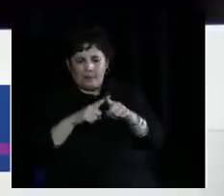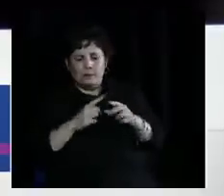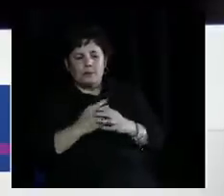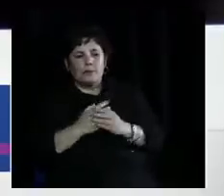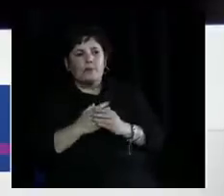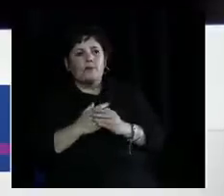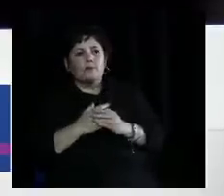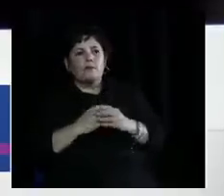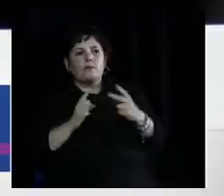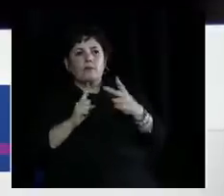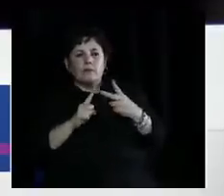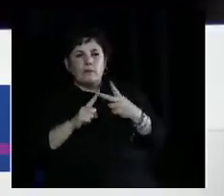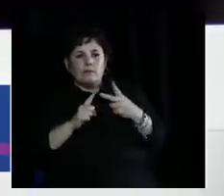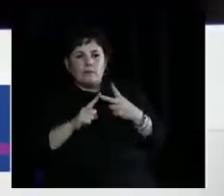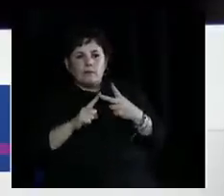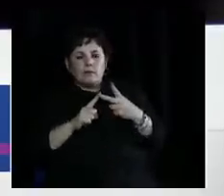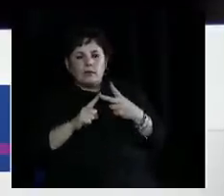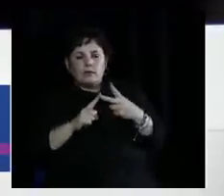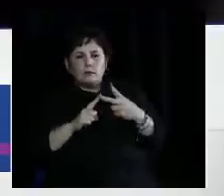En segundo lugar,